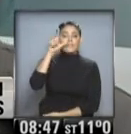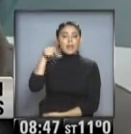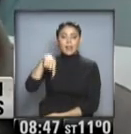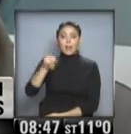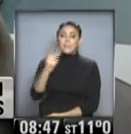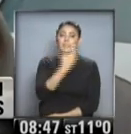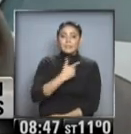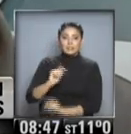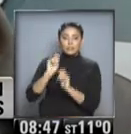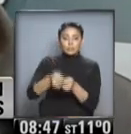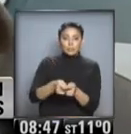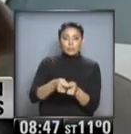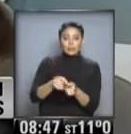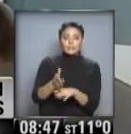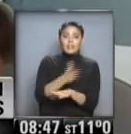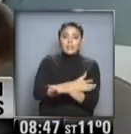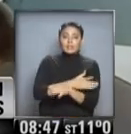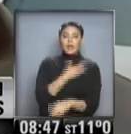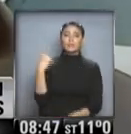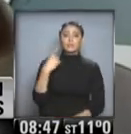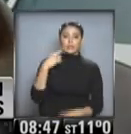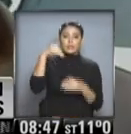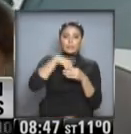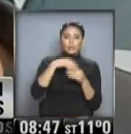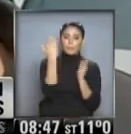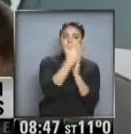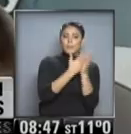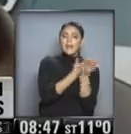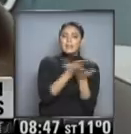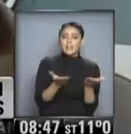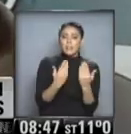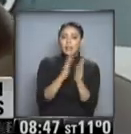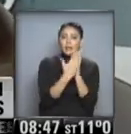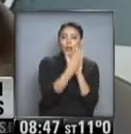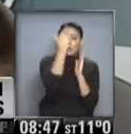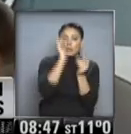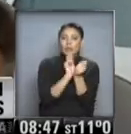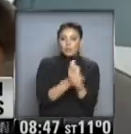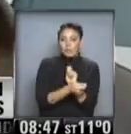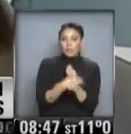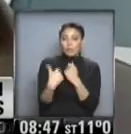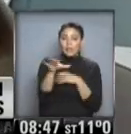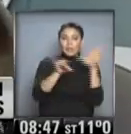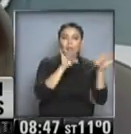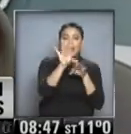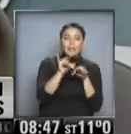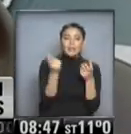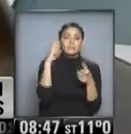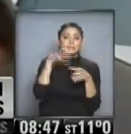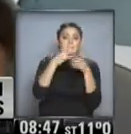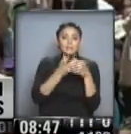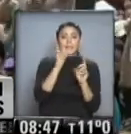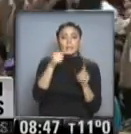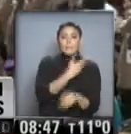horas después de que las autoridades interinas presentaran un cronograma para enmendar la constitución y elegir parlamento y presidente el año